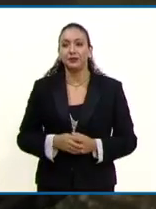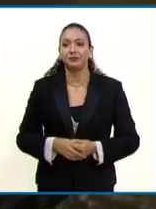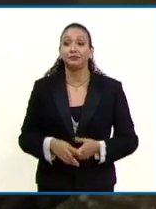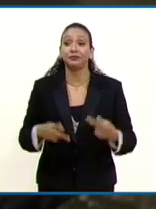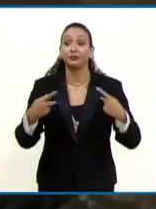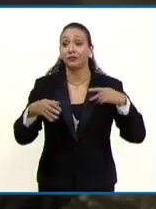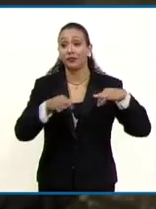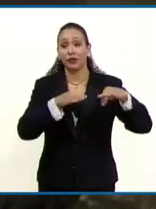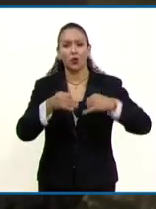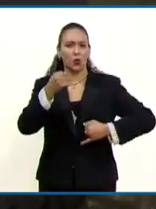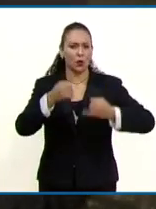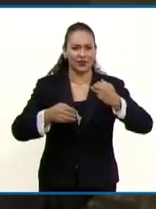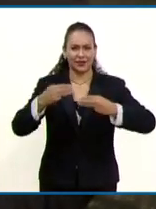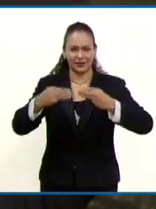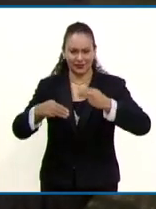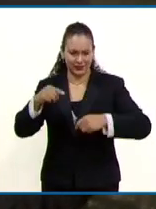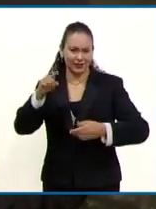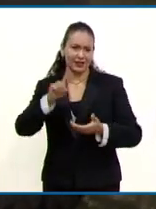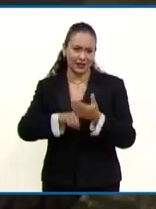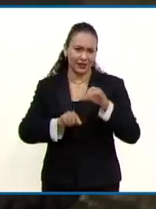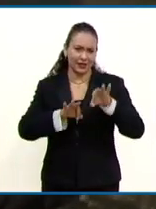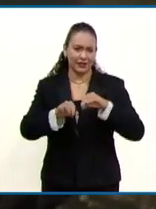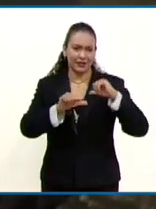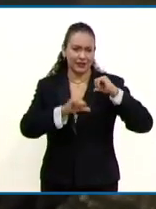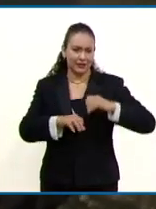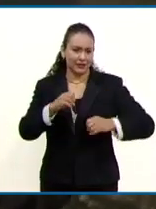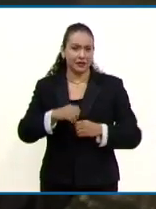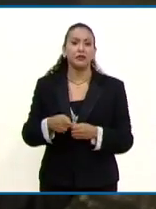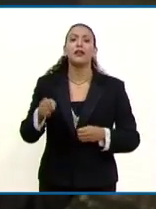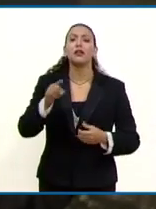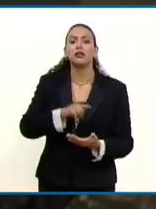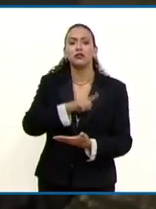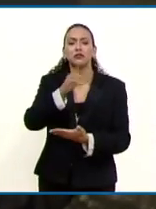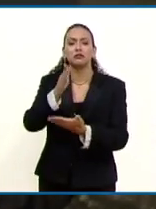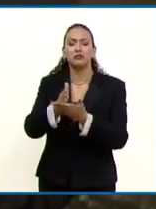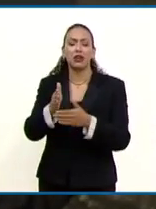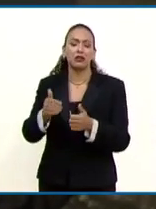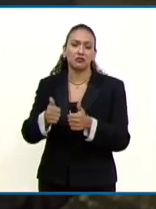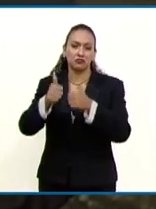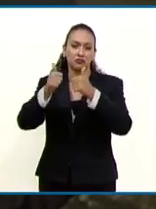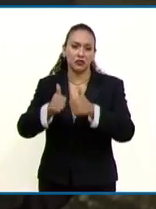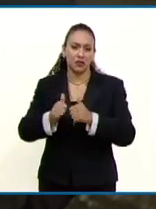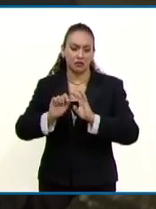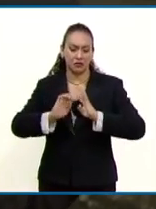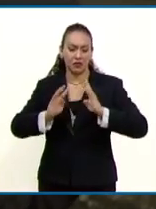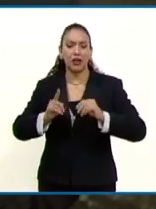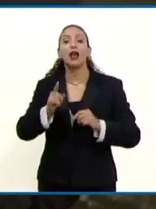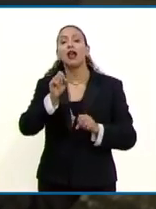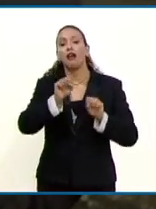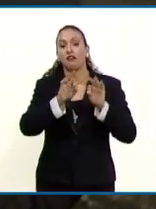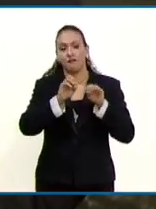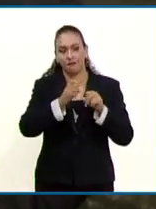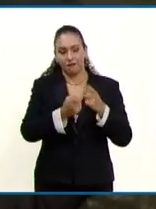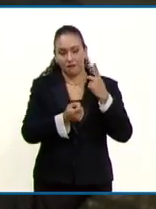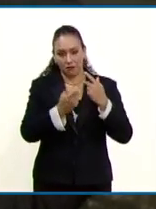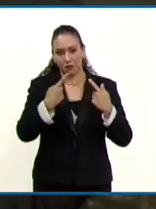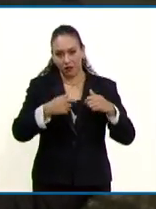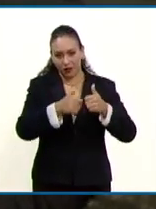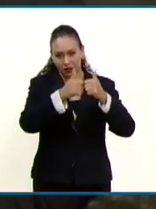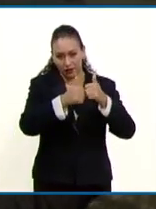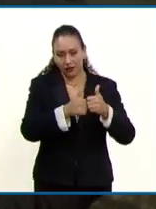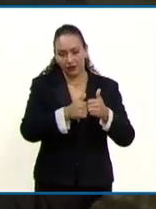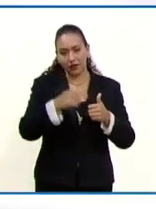jueces y magistrados del Poder Judicial de la Federación, se establecieron guardias para dar trámite a los casos urgentes y de